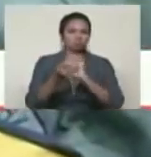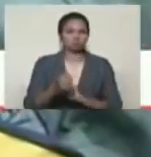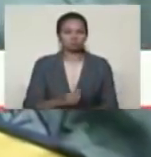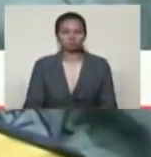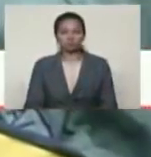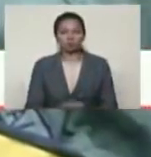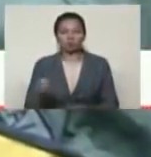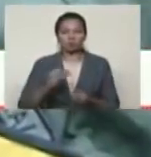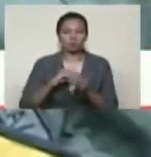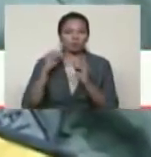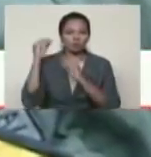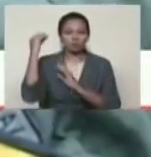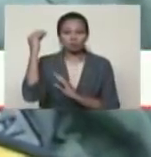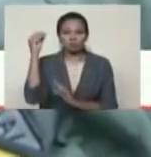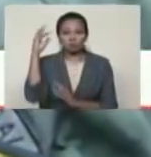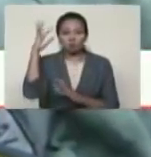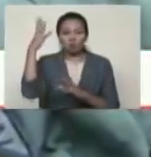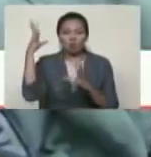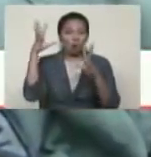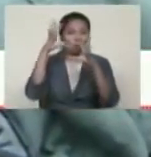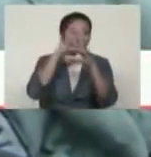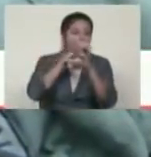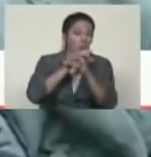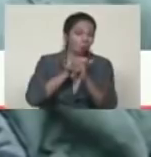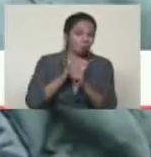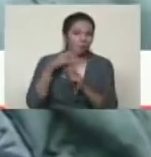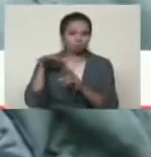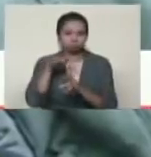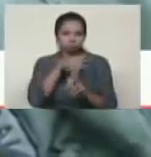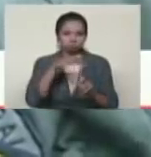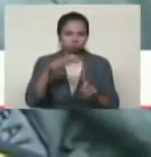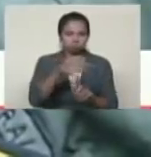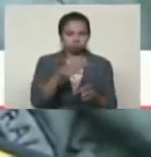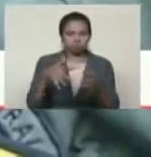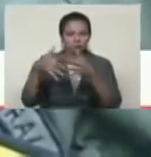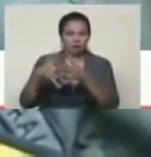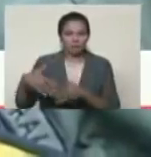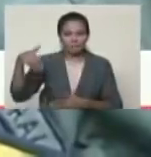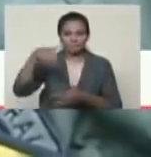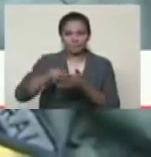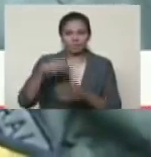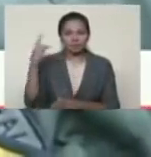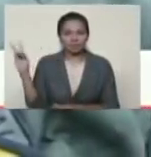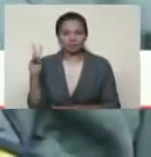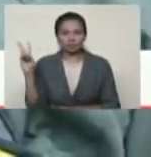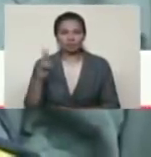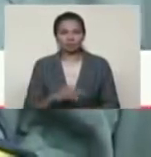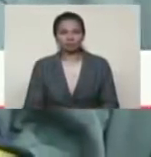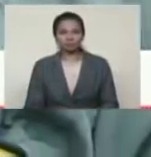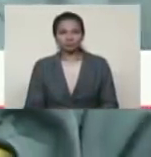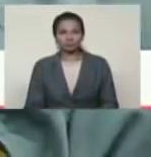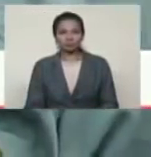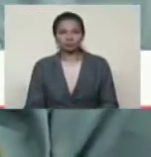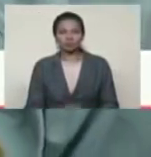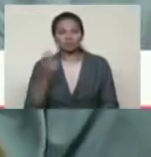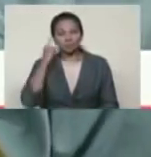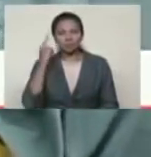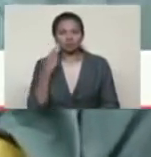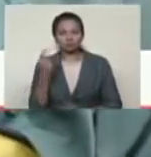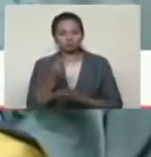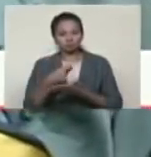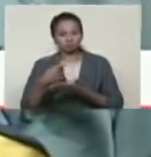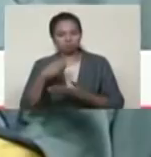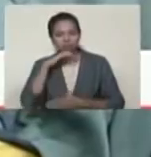las tinieblas más oscuras del dominio imperial sobre esta tierra que ha sabido escribir historia.